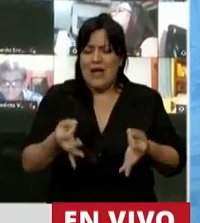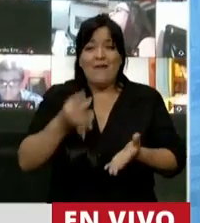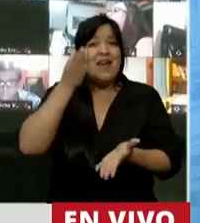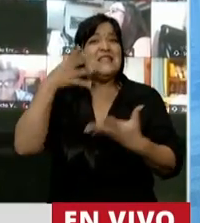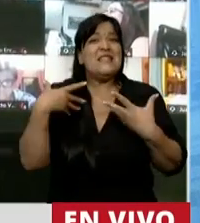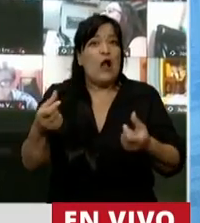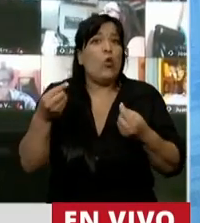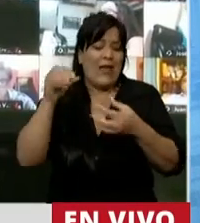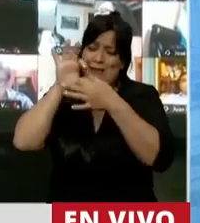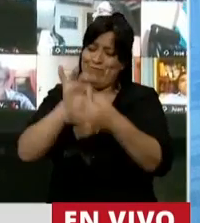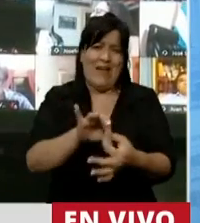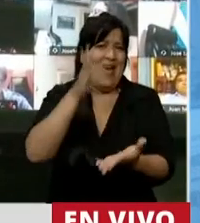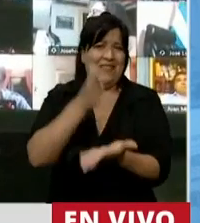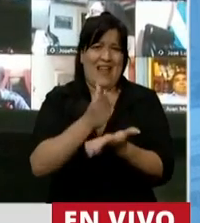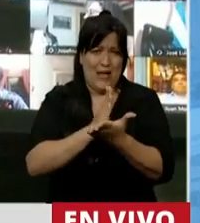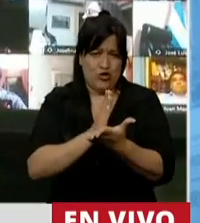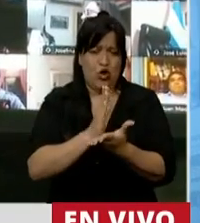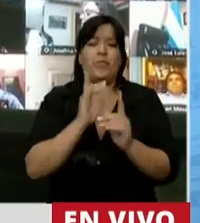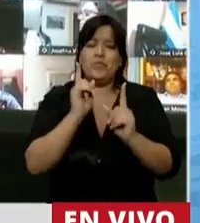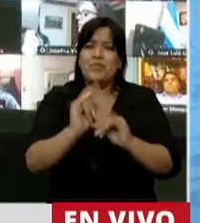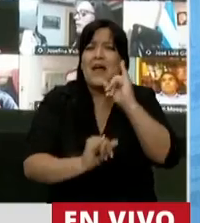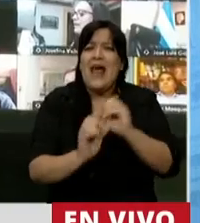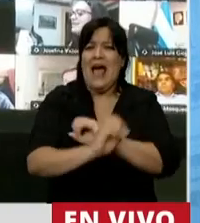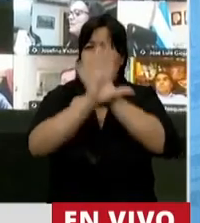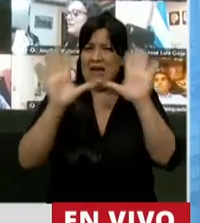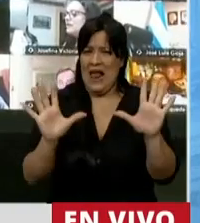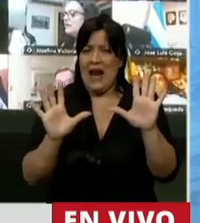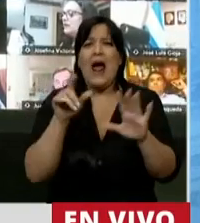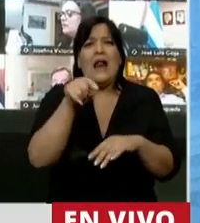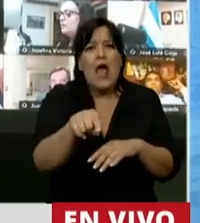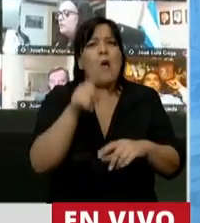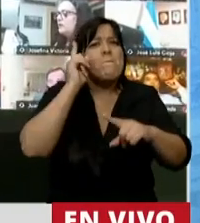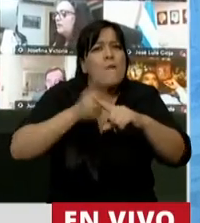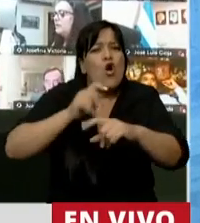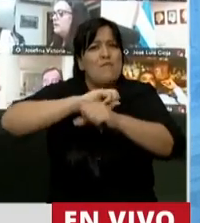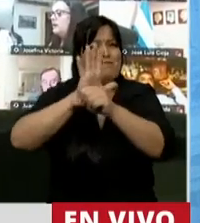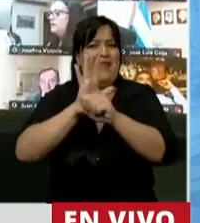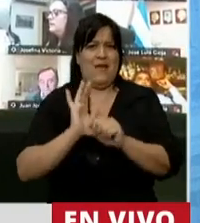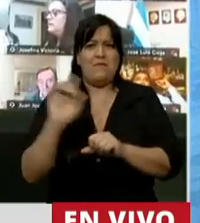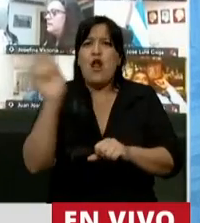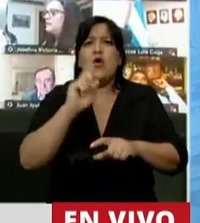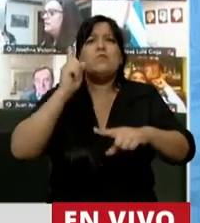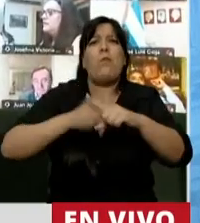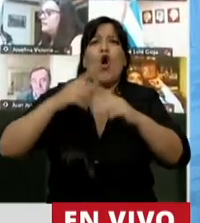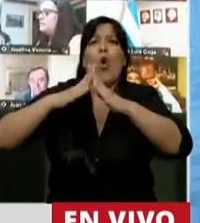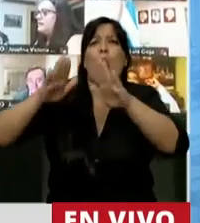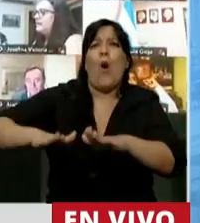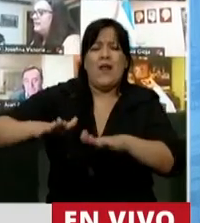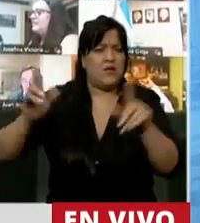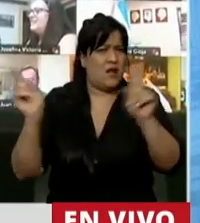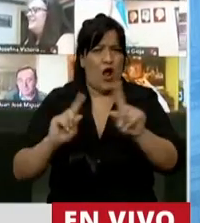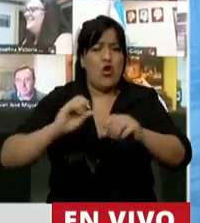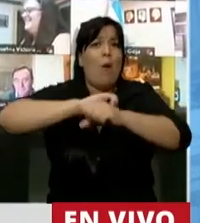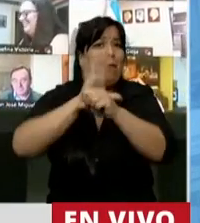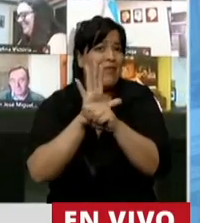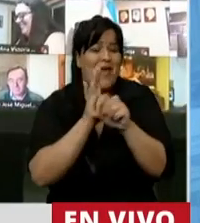para este año que viene, y de paso que quede claro, porque se ha dicho, es por la pandemia, no por la cuarentena. La pandemia